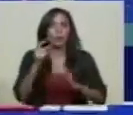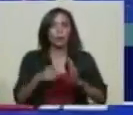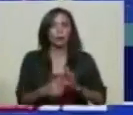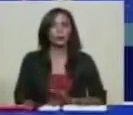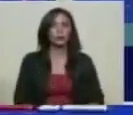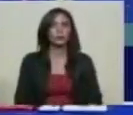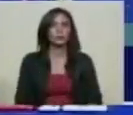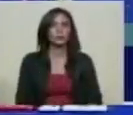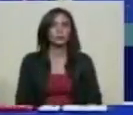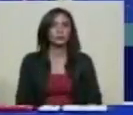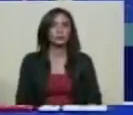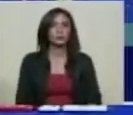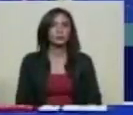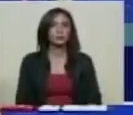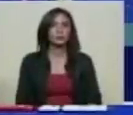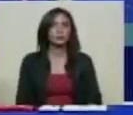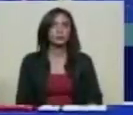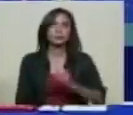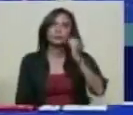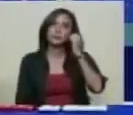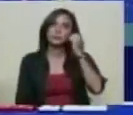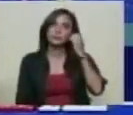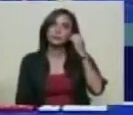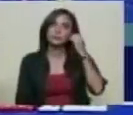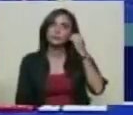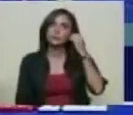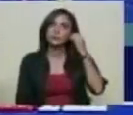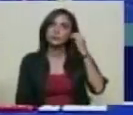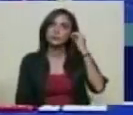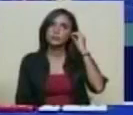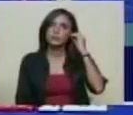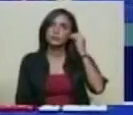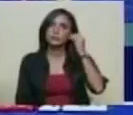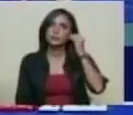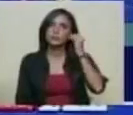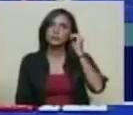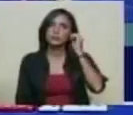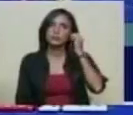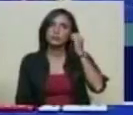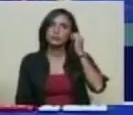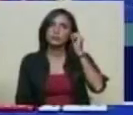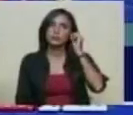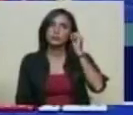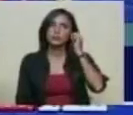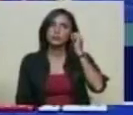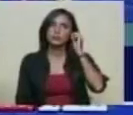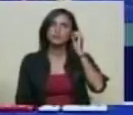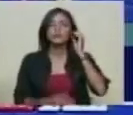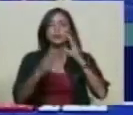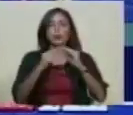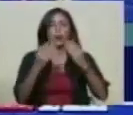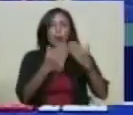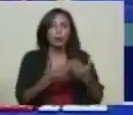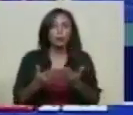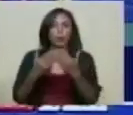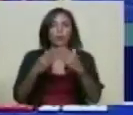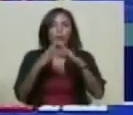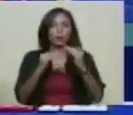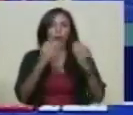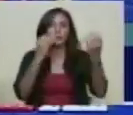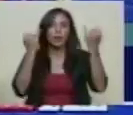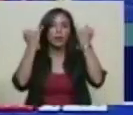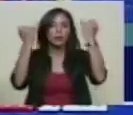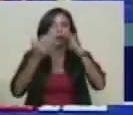consejo político debe dedicarse al estudio profundo del programa de recuperación económica y